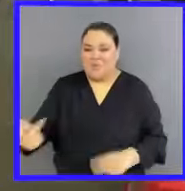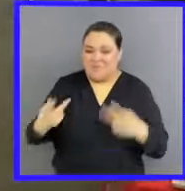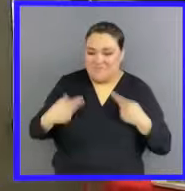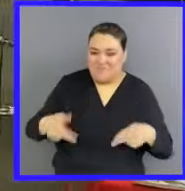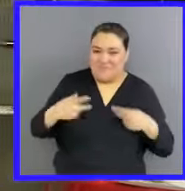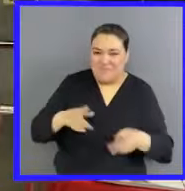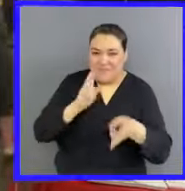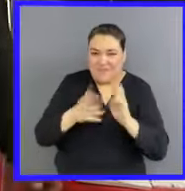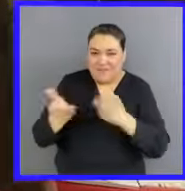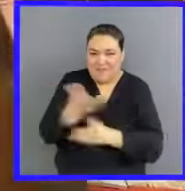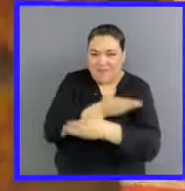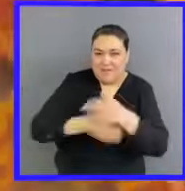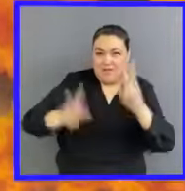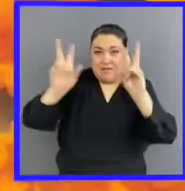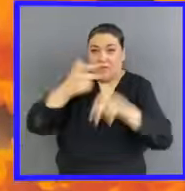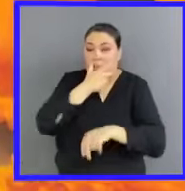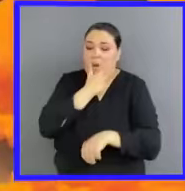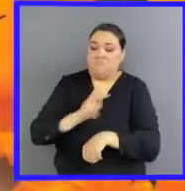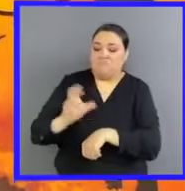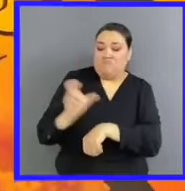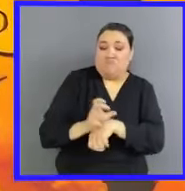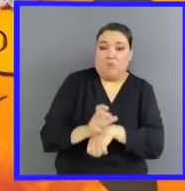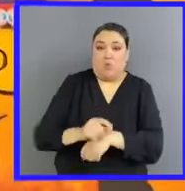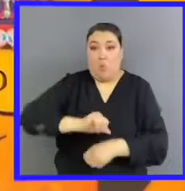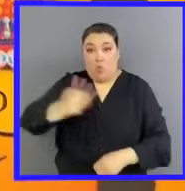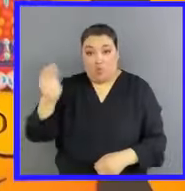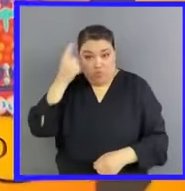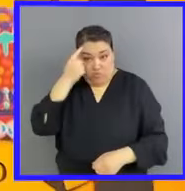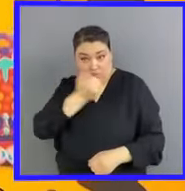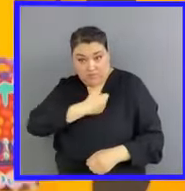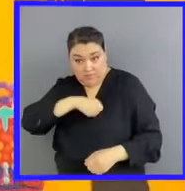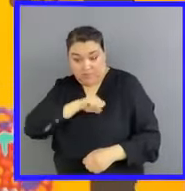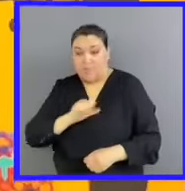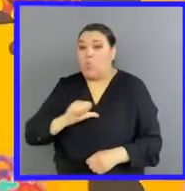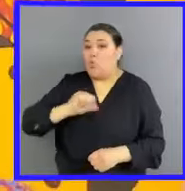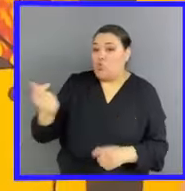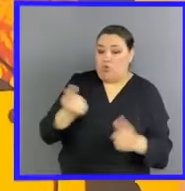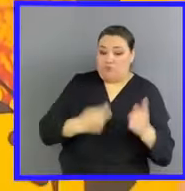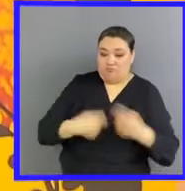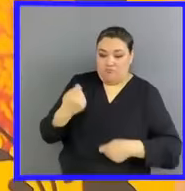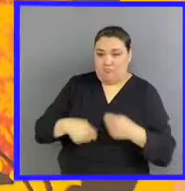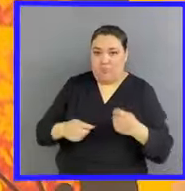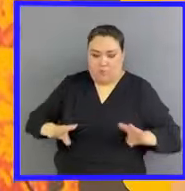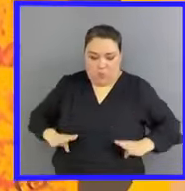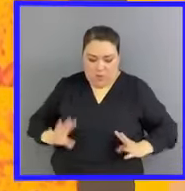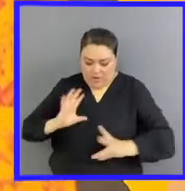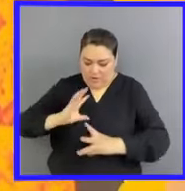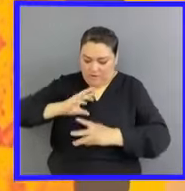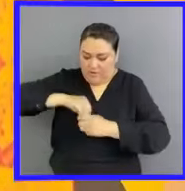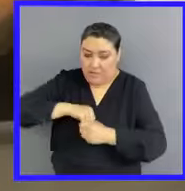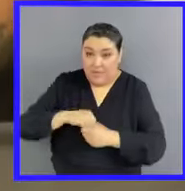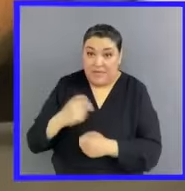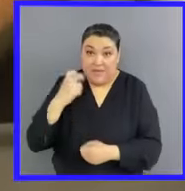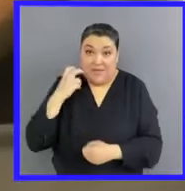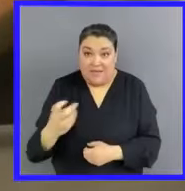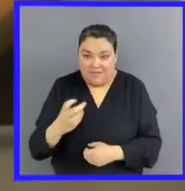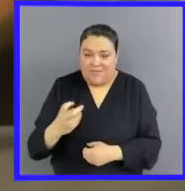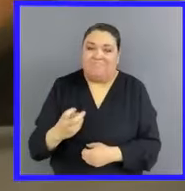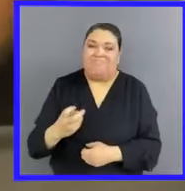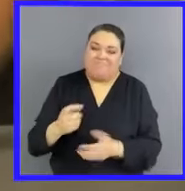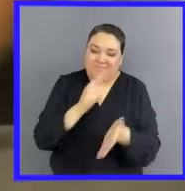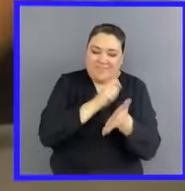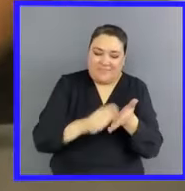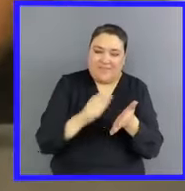el machismo, la salud mental, el trauma y las identidades interseccionales son parte de la seductora obra de Kim